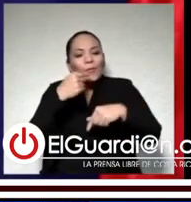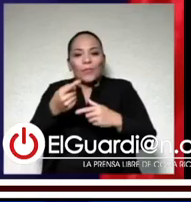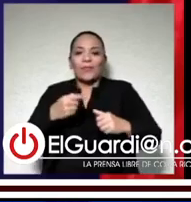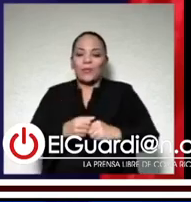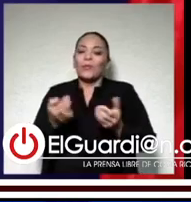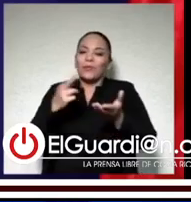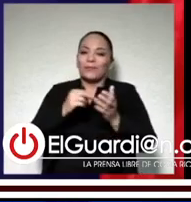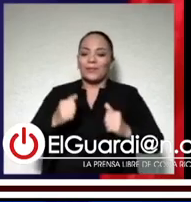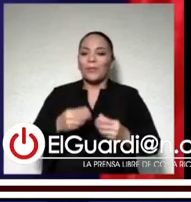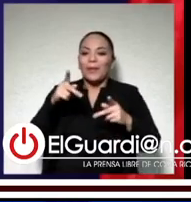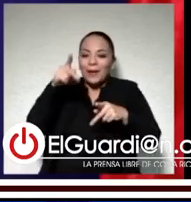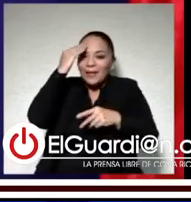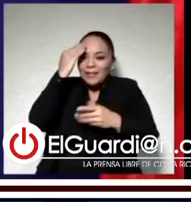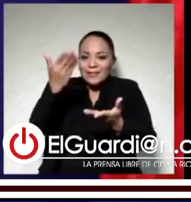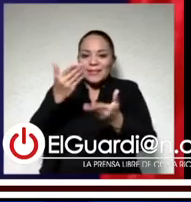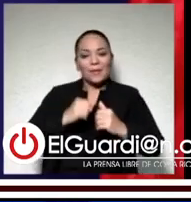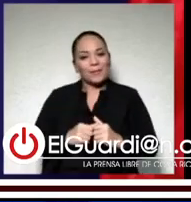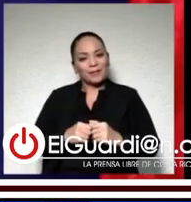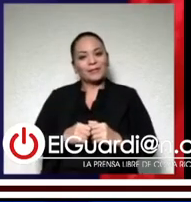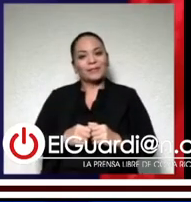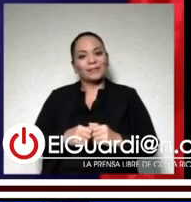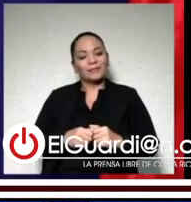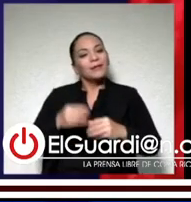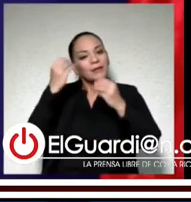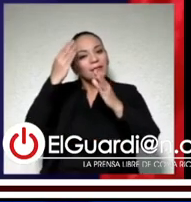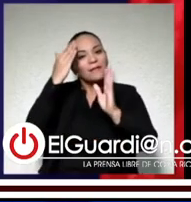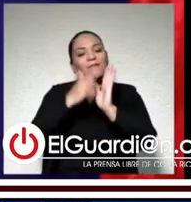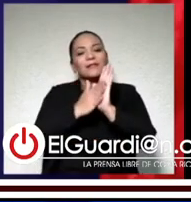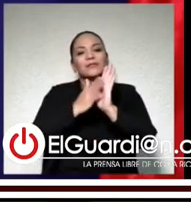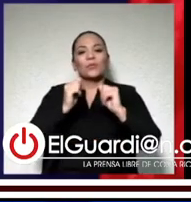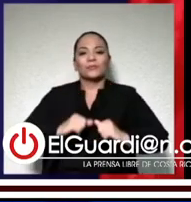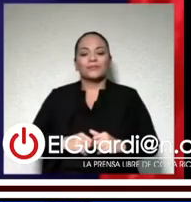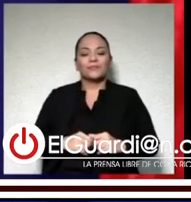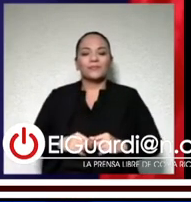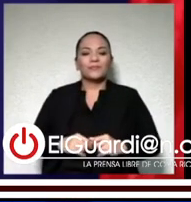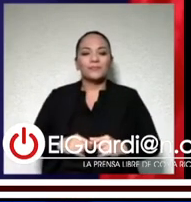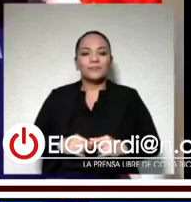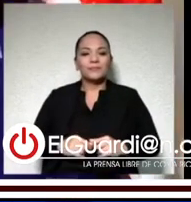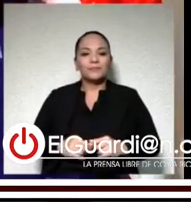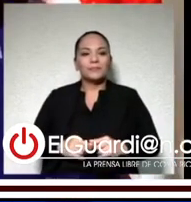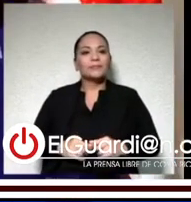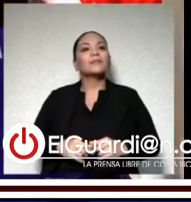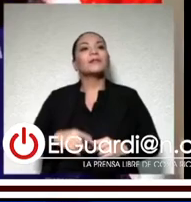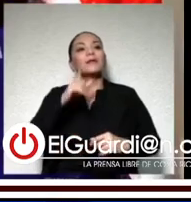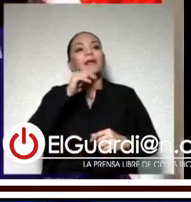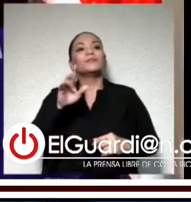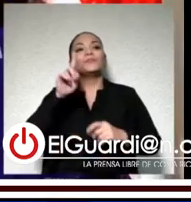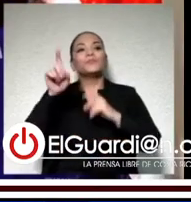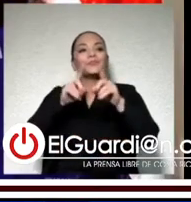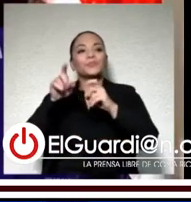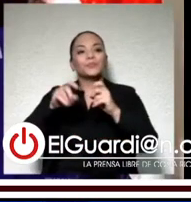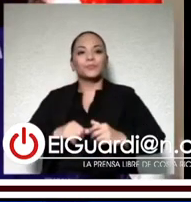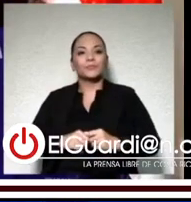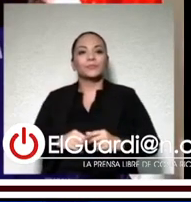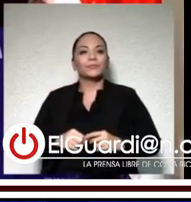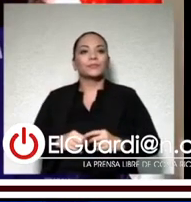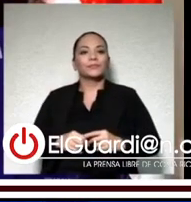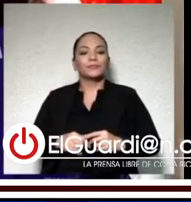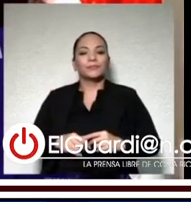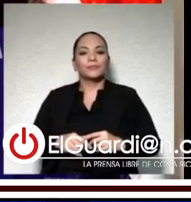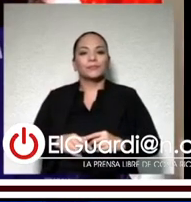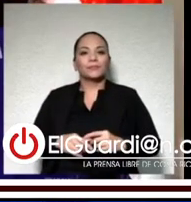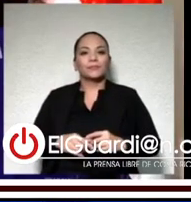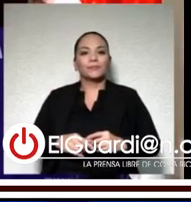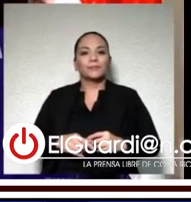sepa qué es la rendición de cuentas de esa plata. ¿Quién sigue? Usted, por